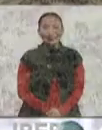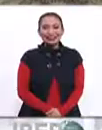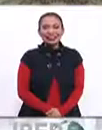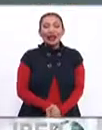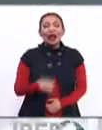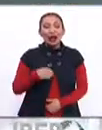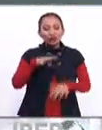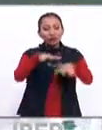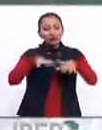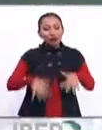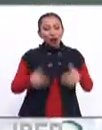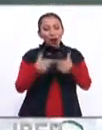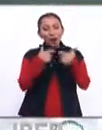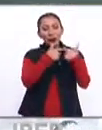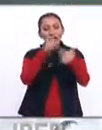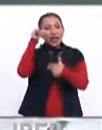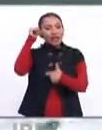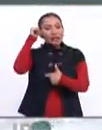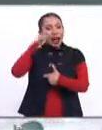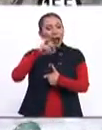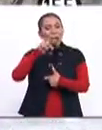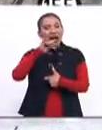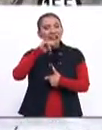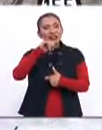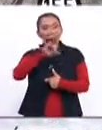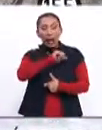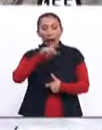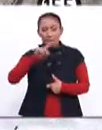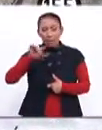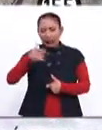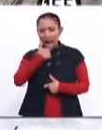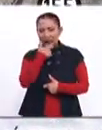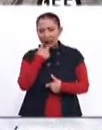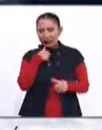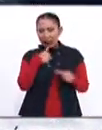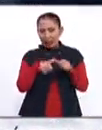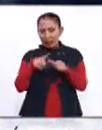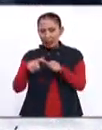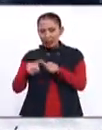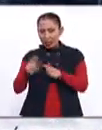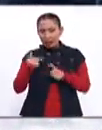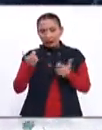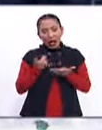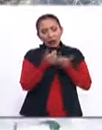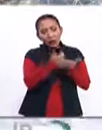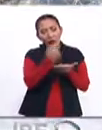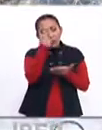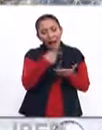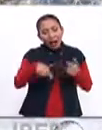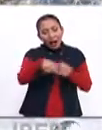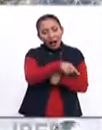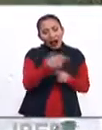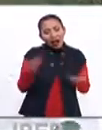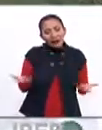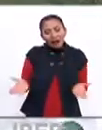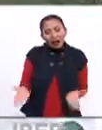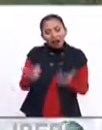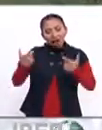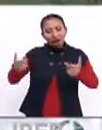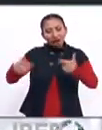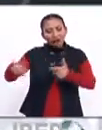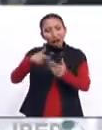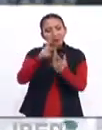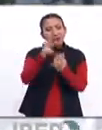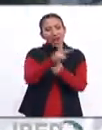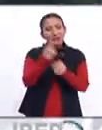El Foro de Cooperación Económica Asia-Pacífico, APEC, por sus siglas en inglés, es un mecanismo de colaboración que busca propiciar la prosperidad